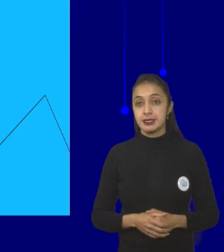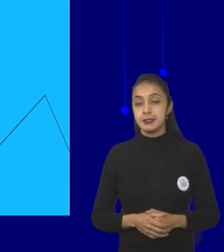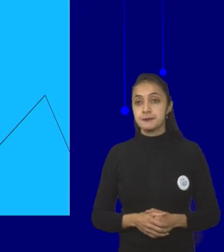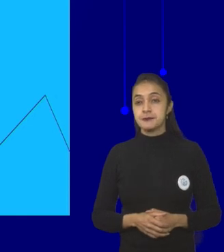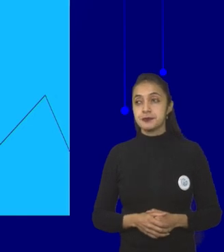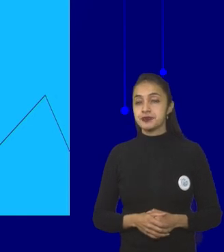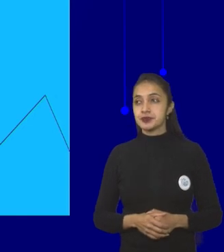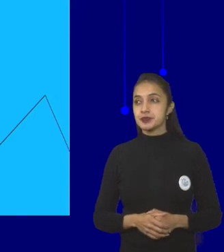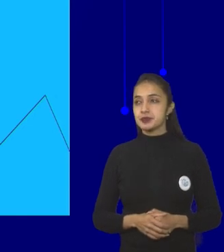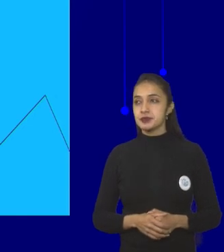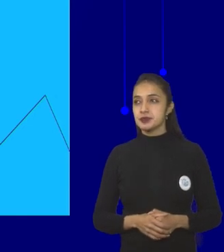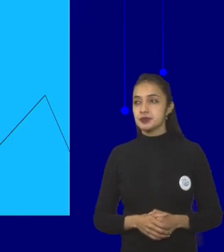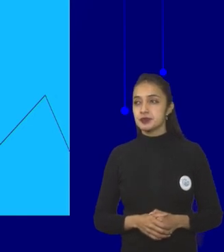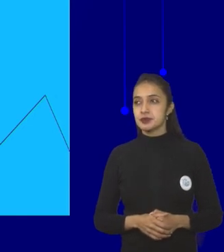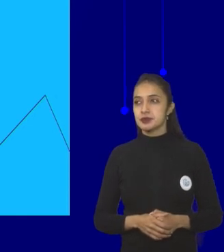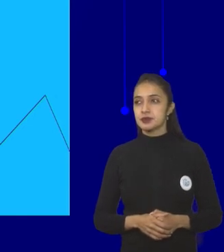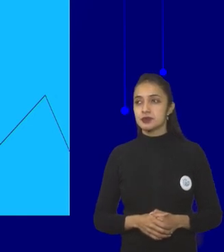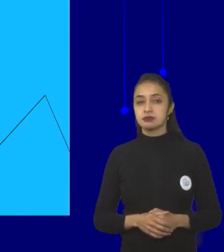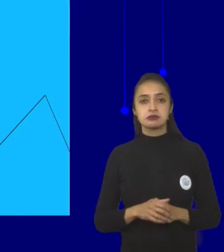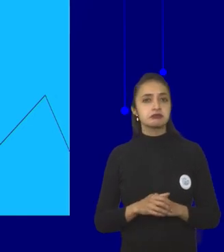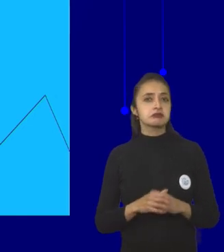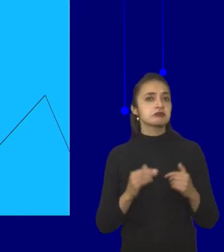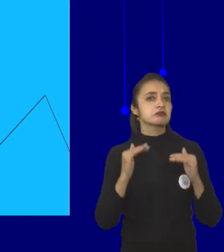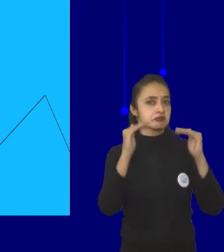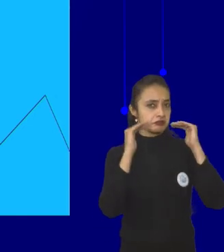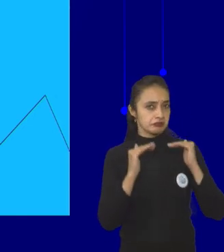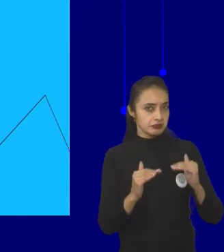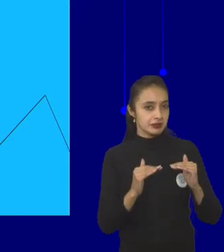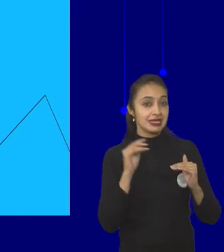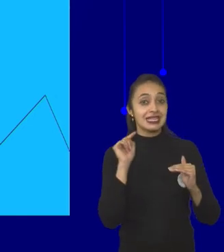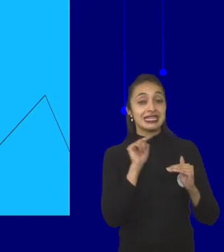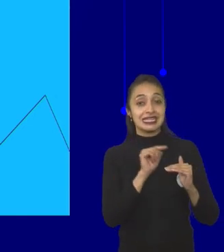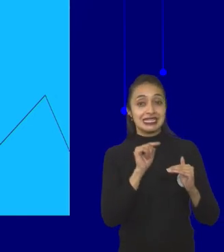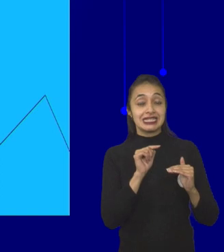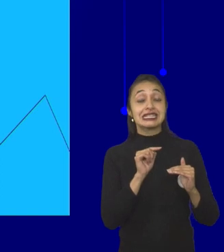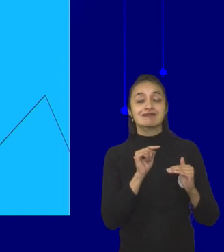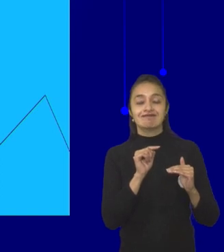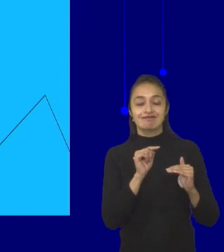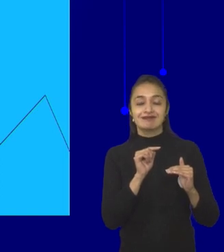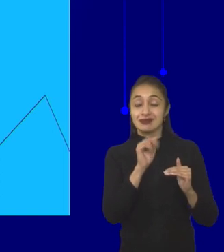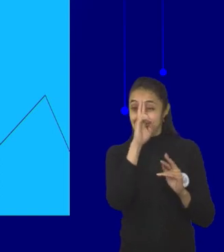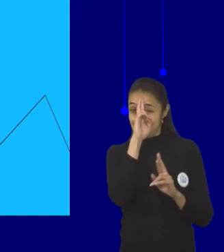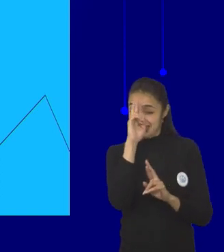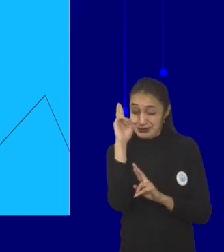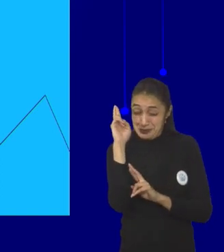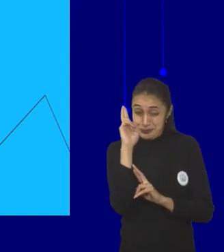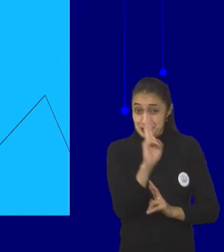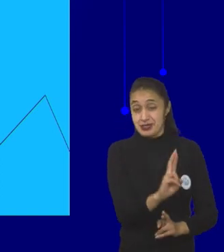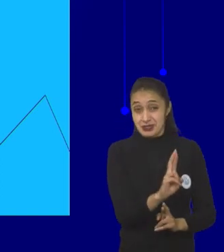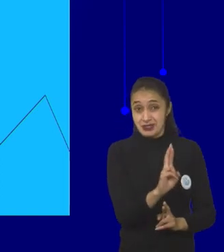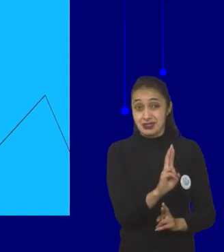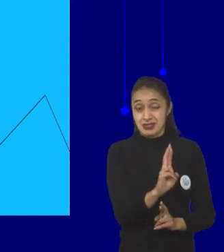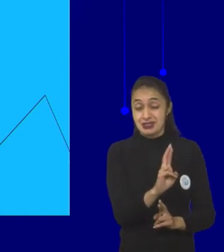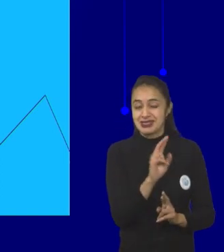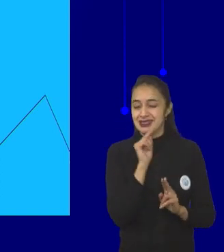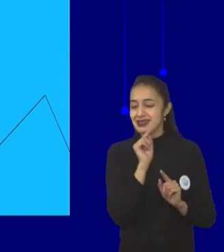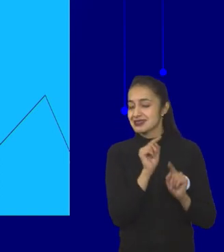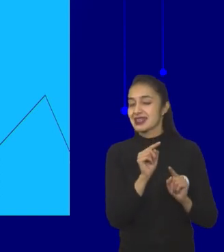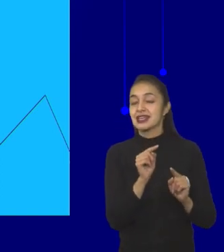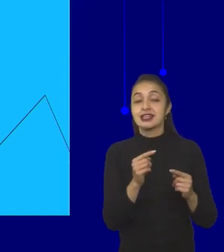Y esto es algo que uno diría, se cae de su peso hablar del respeto. Pero esto